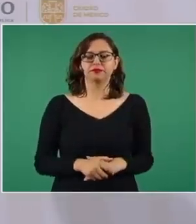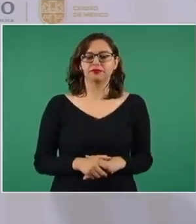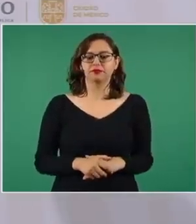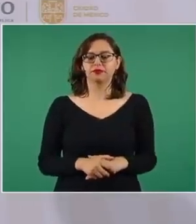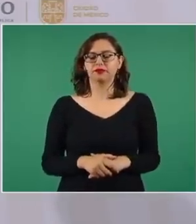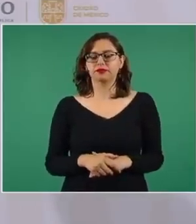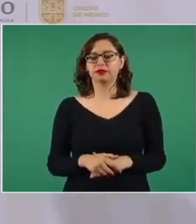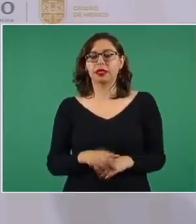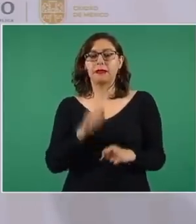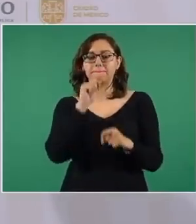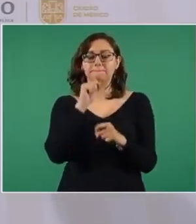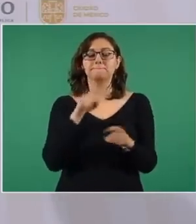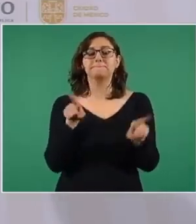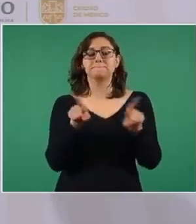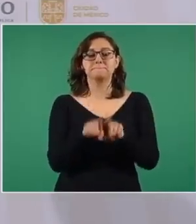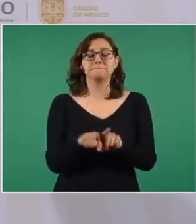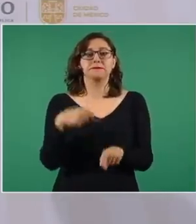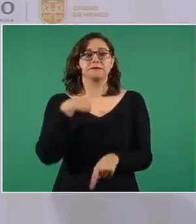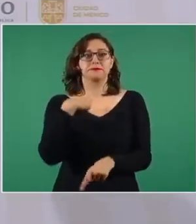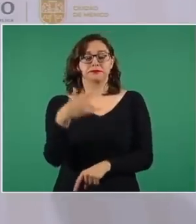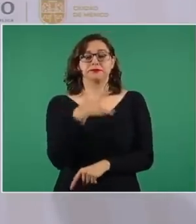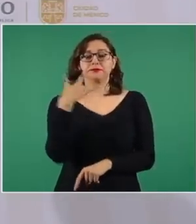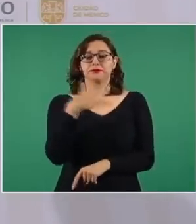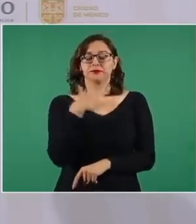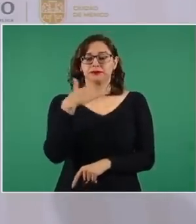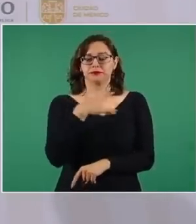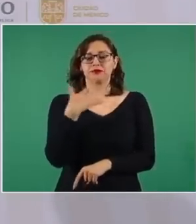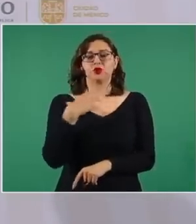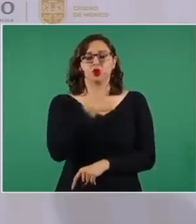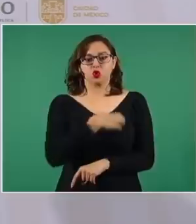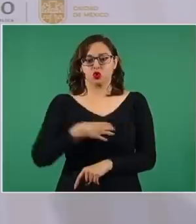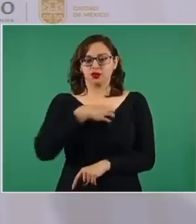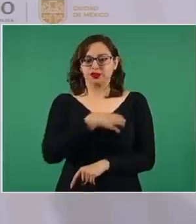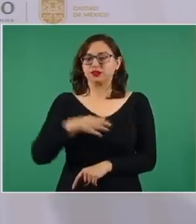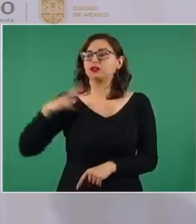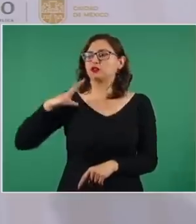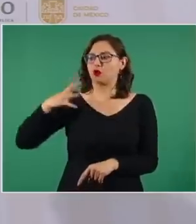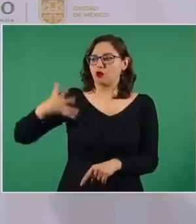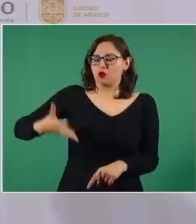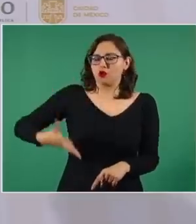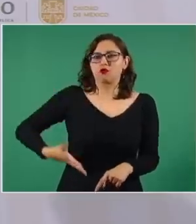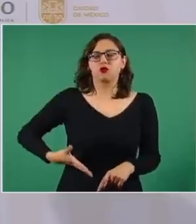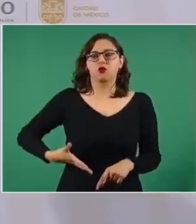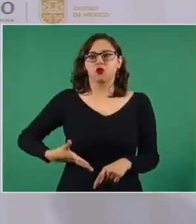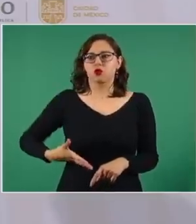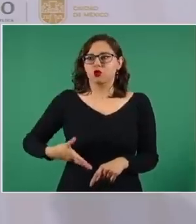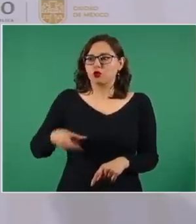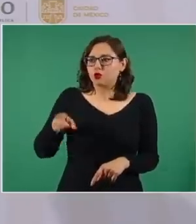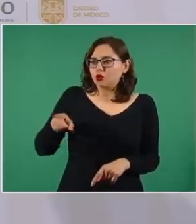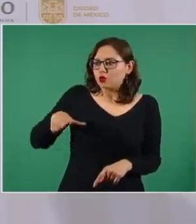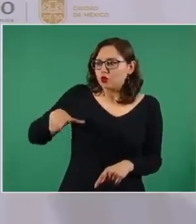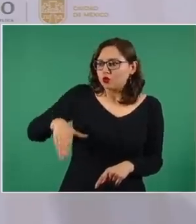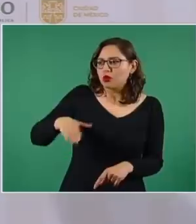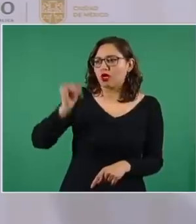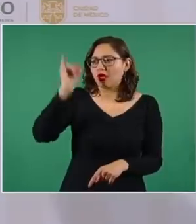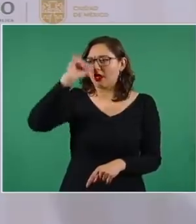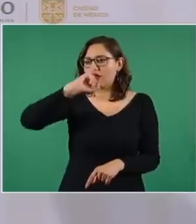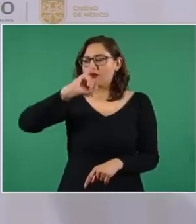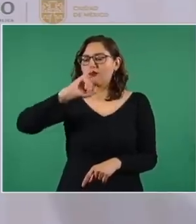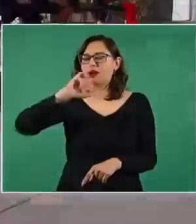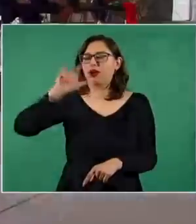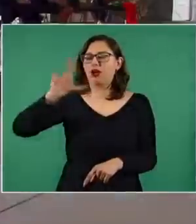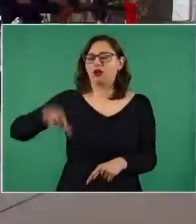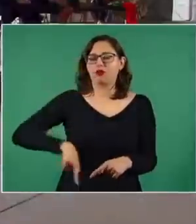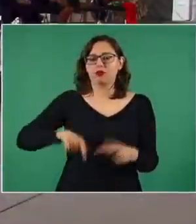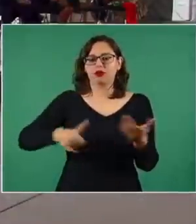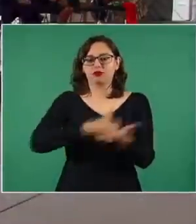También me siento honrada de escuchar las palabras de la jefa de gobierno de la Ciudad